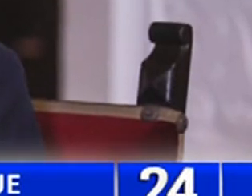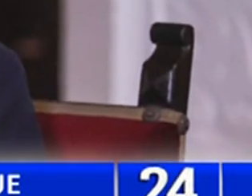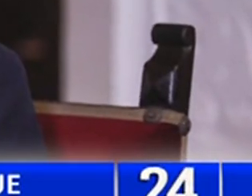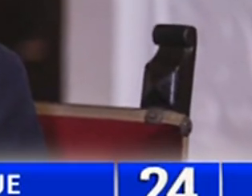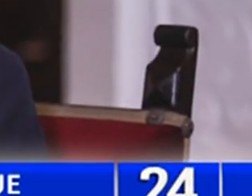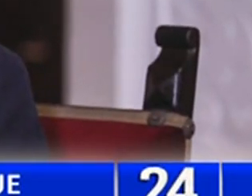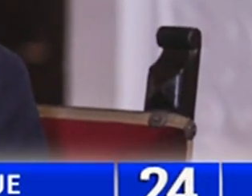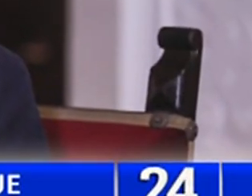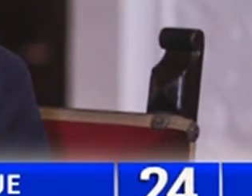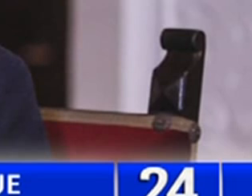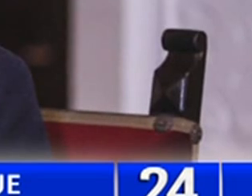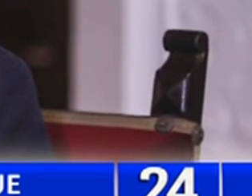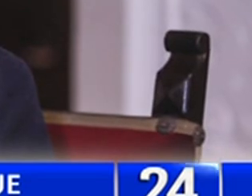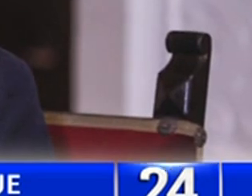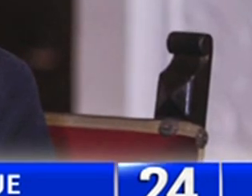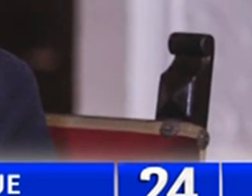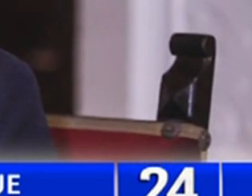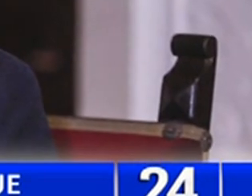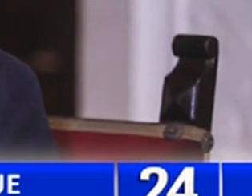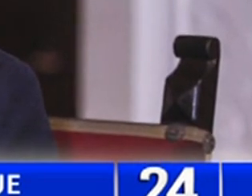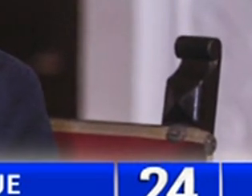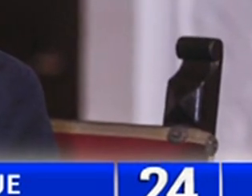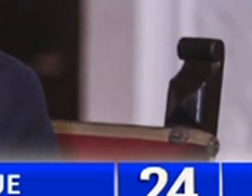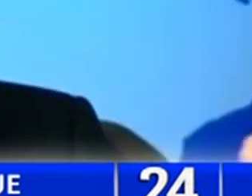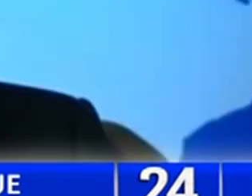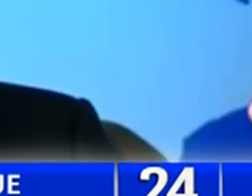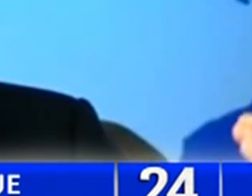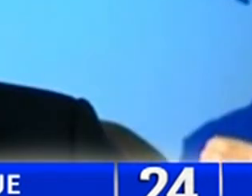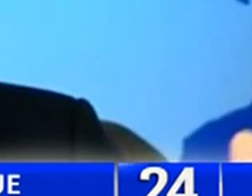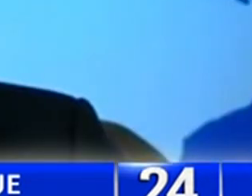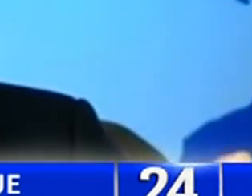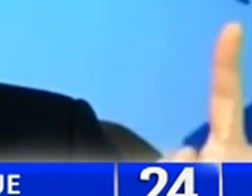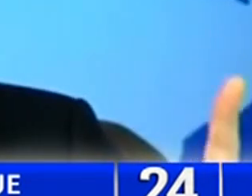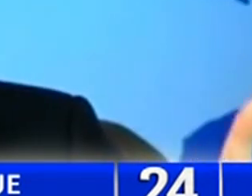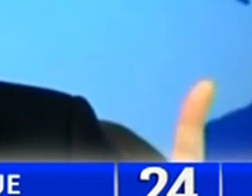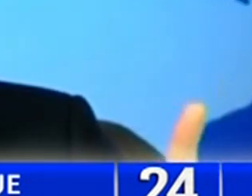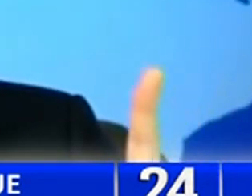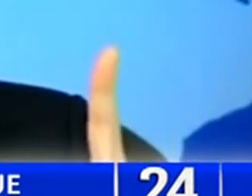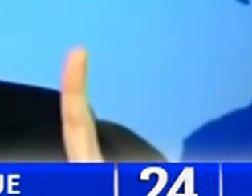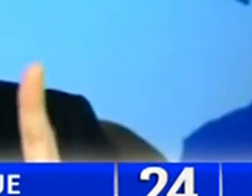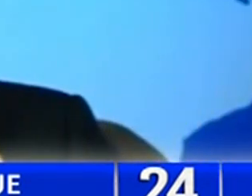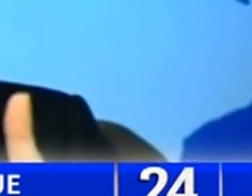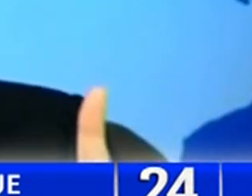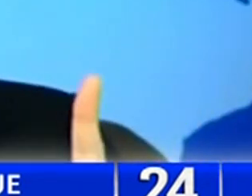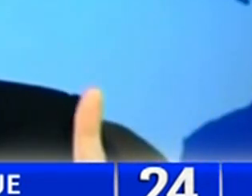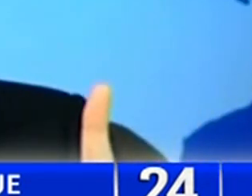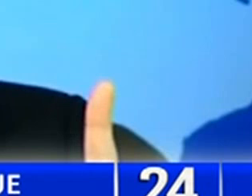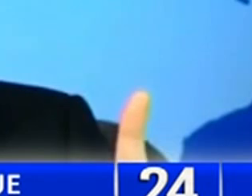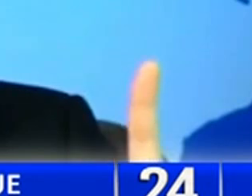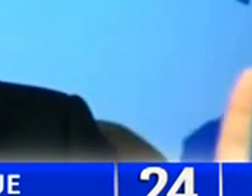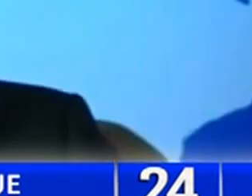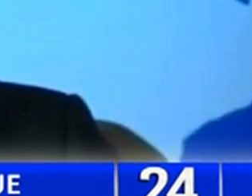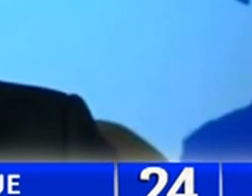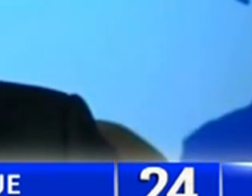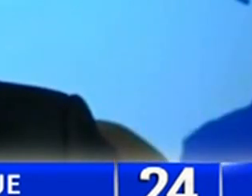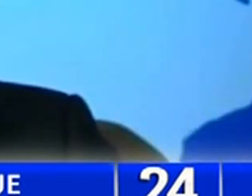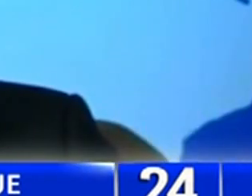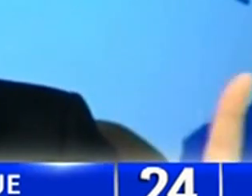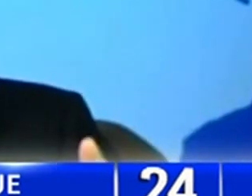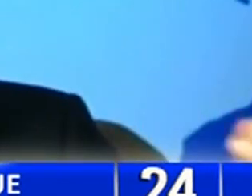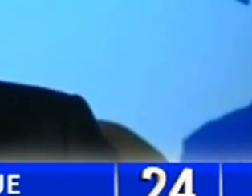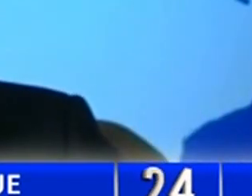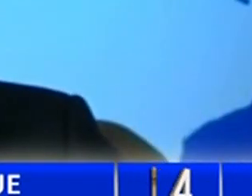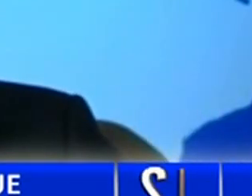un timbre de orgullo el representar a México en